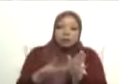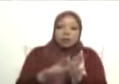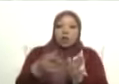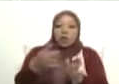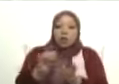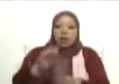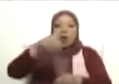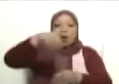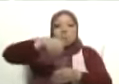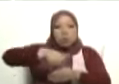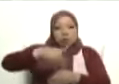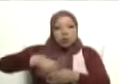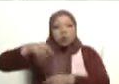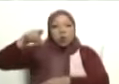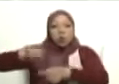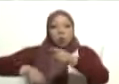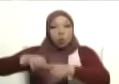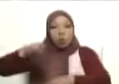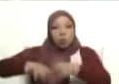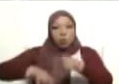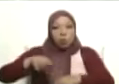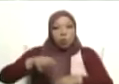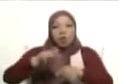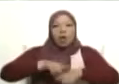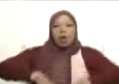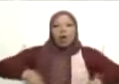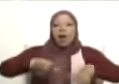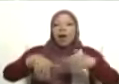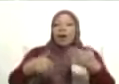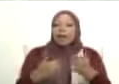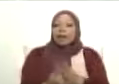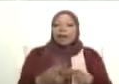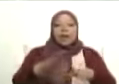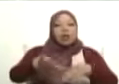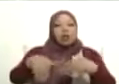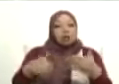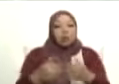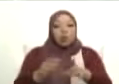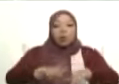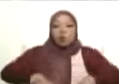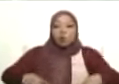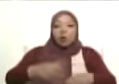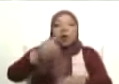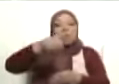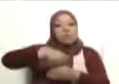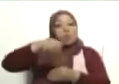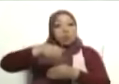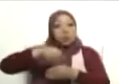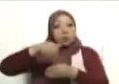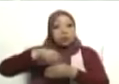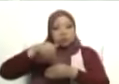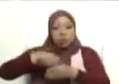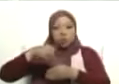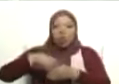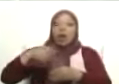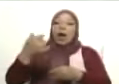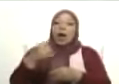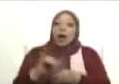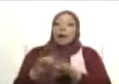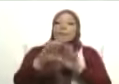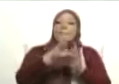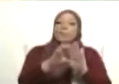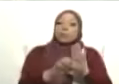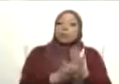material electoral llegó a cada centro de votación. Y esos centros de votación estuvieron, muchos de ellos,